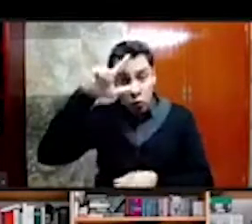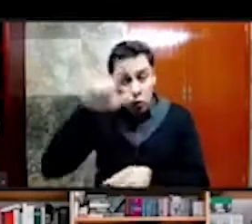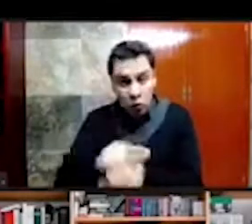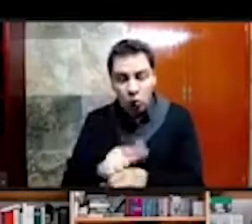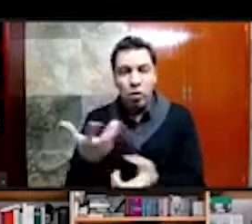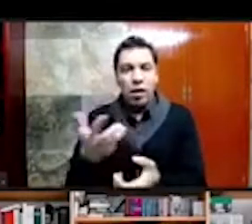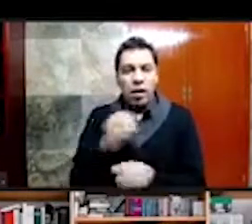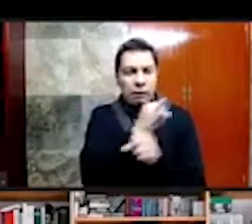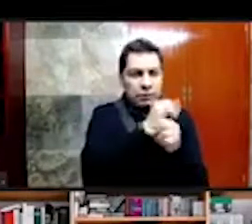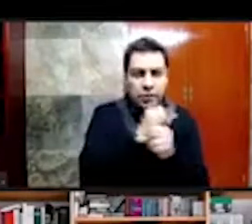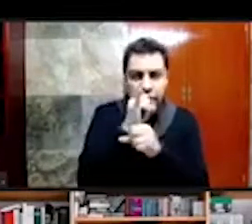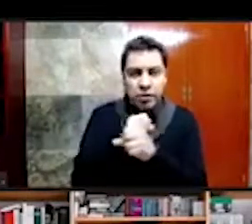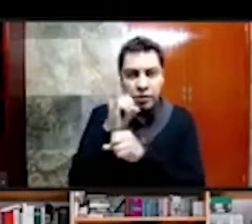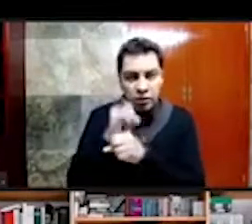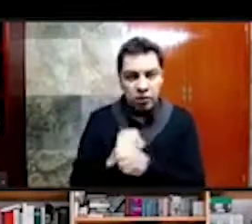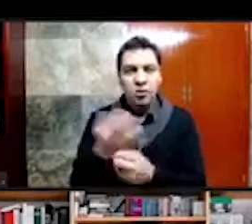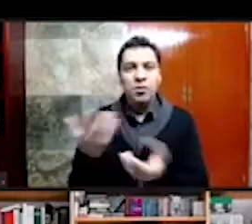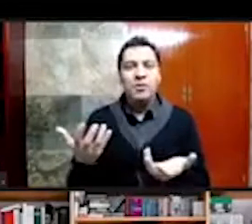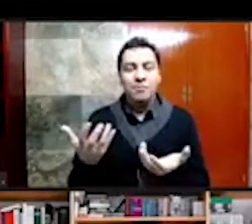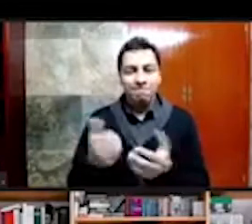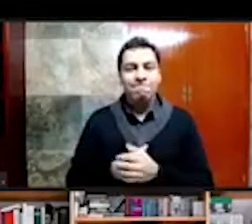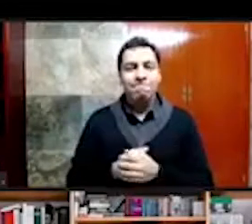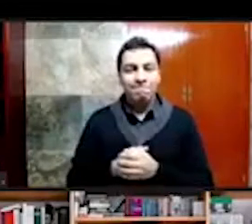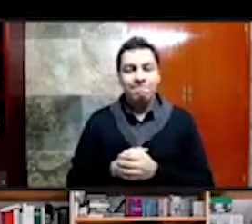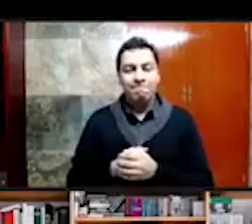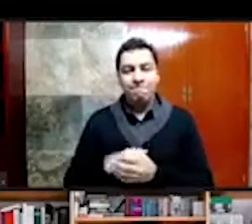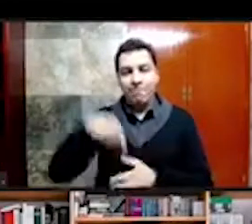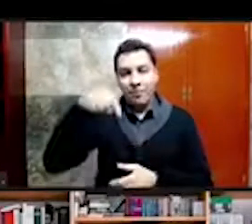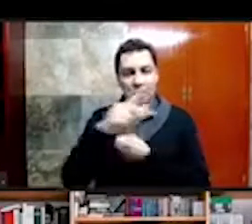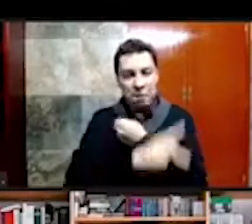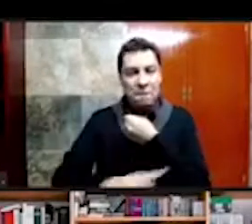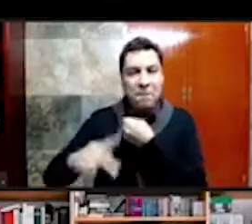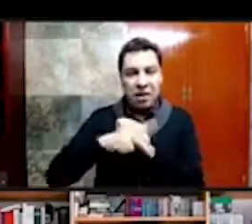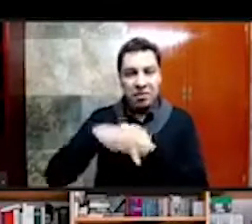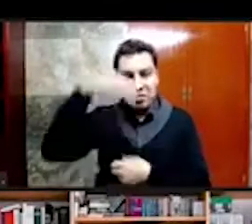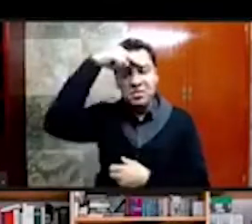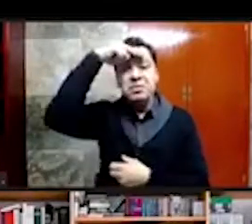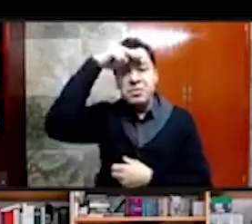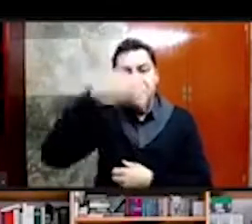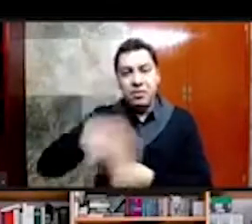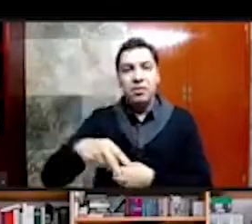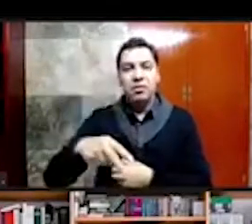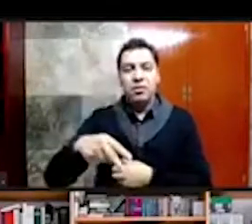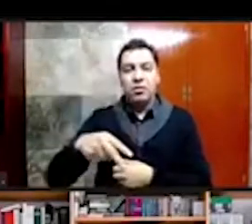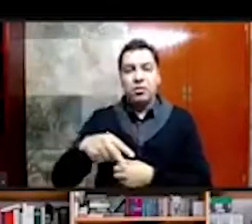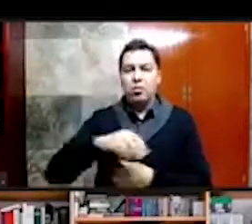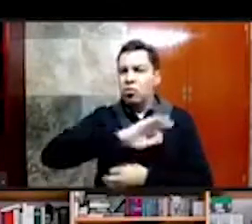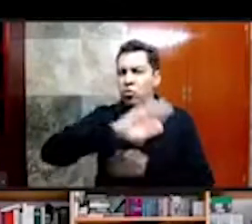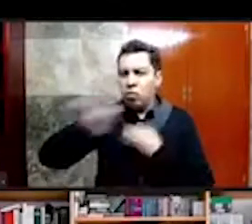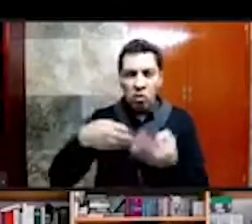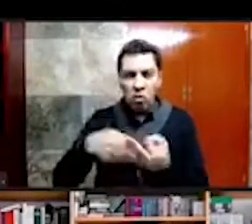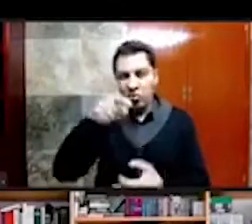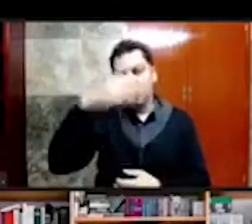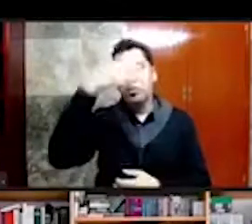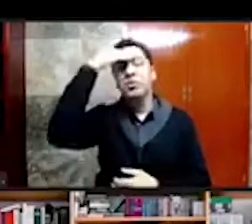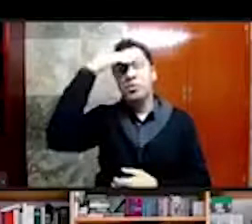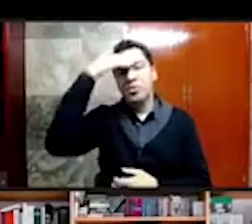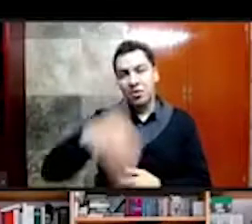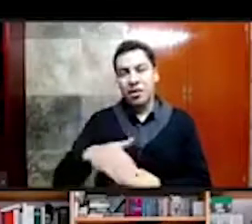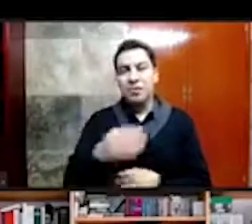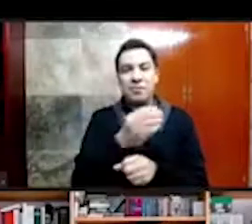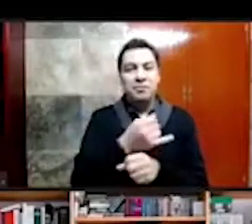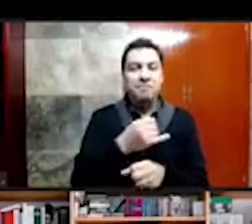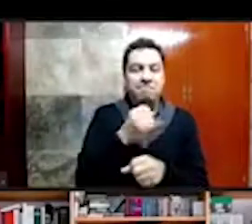a la investigación de nuestro país y mucho más allá, como lo han mostrado todos nuestros